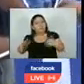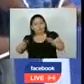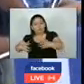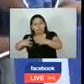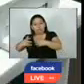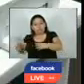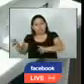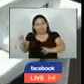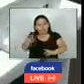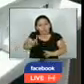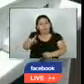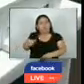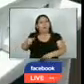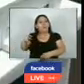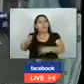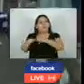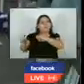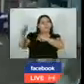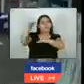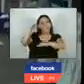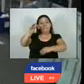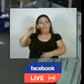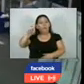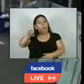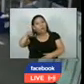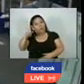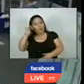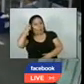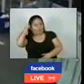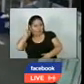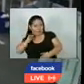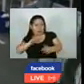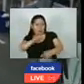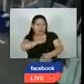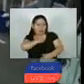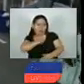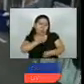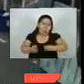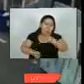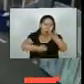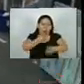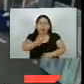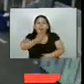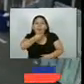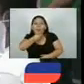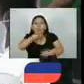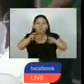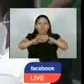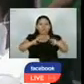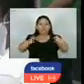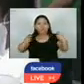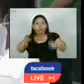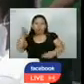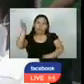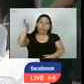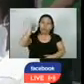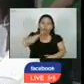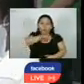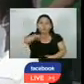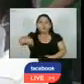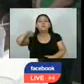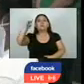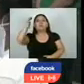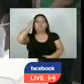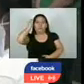la compañía del magistrado René Abelardo Molina, hemos dado esta declaración de prensa para que la población sepa